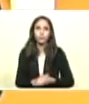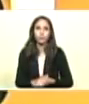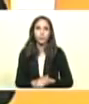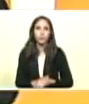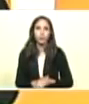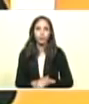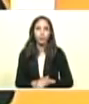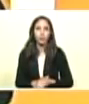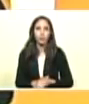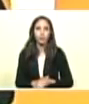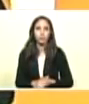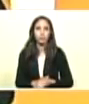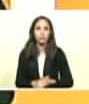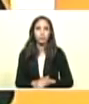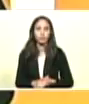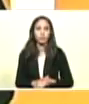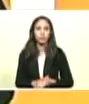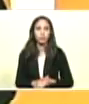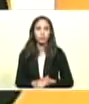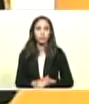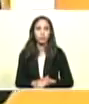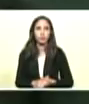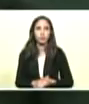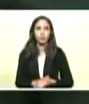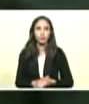Yo emití,